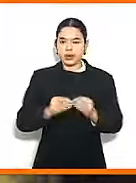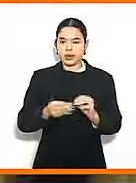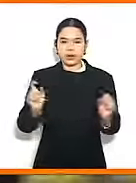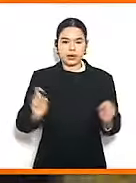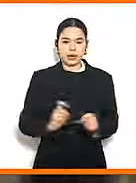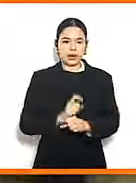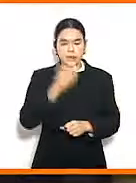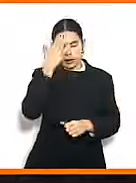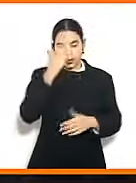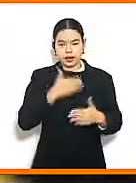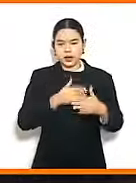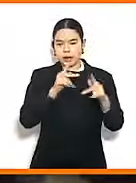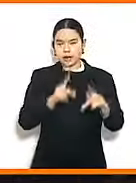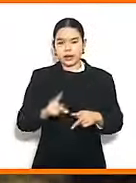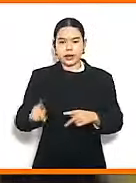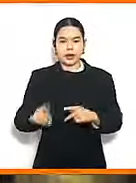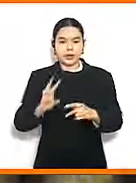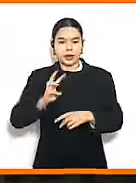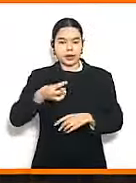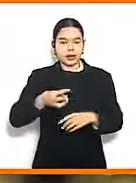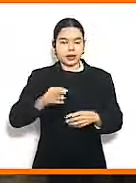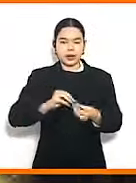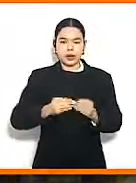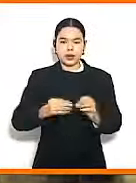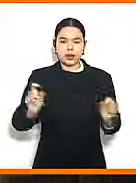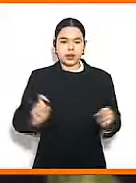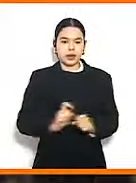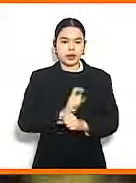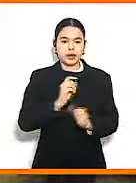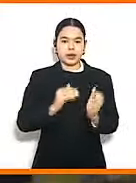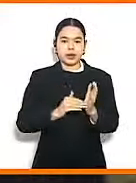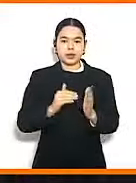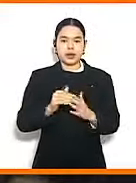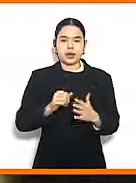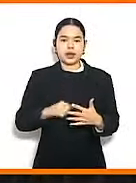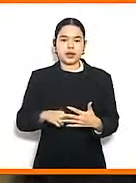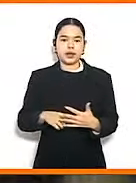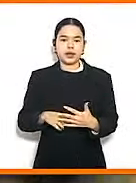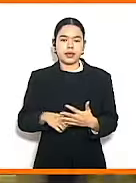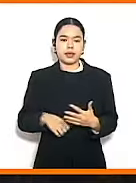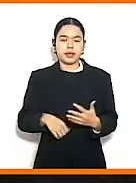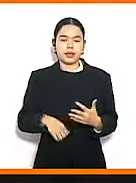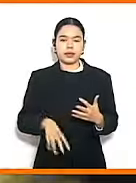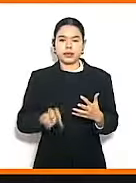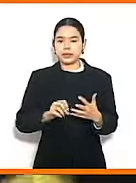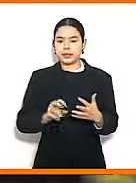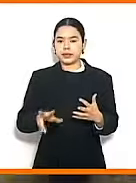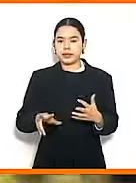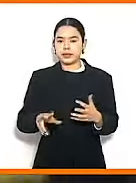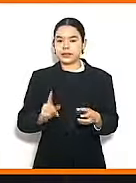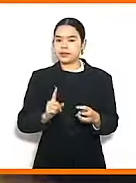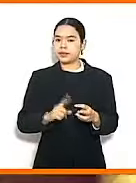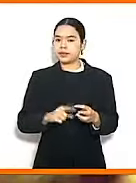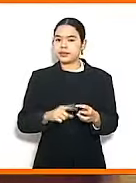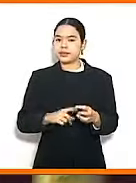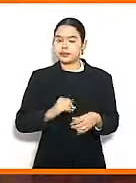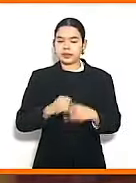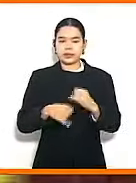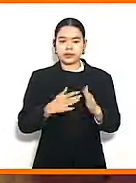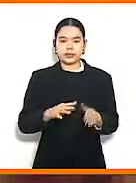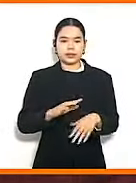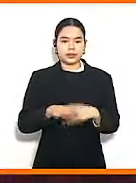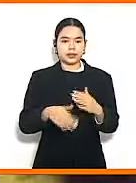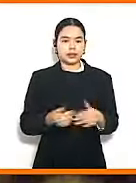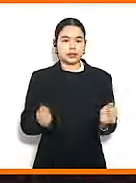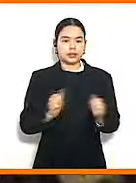y más cerca del sexto número millonario y este es el 03. Ahora sí es momento, jugadores, de conocer